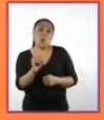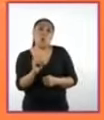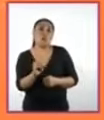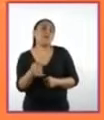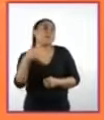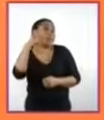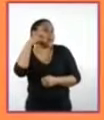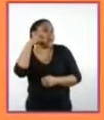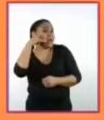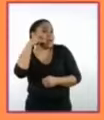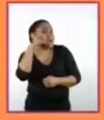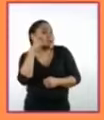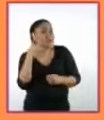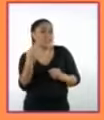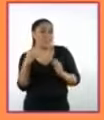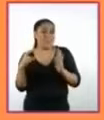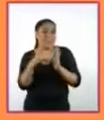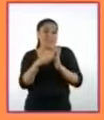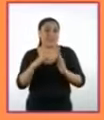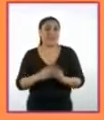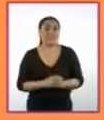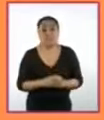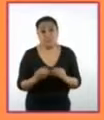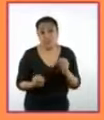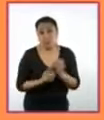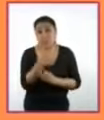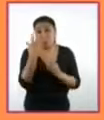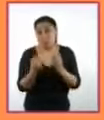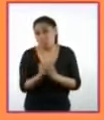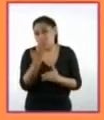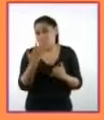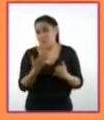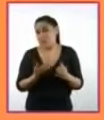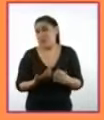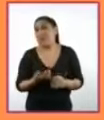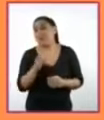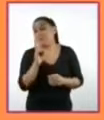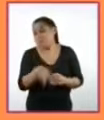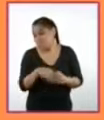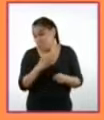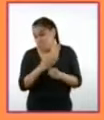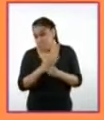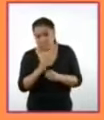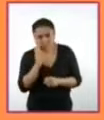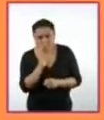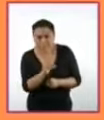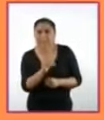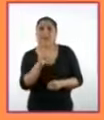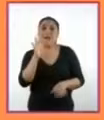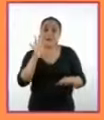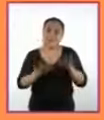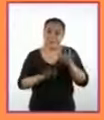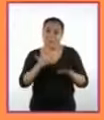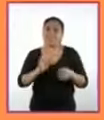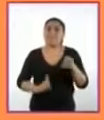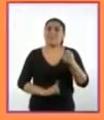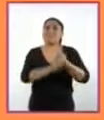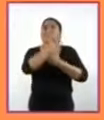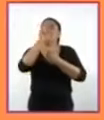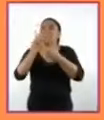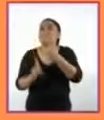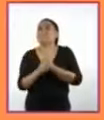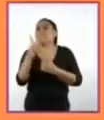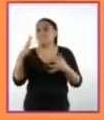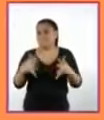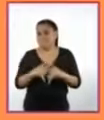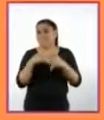un teléfono celular. La innovación de la técnica se observa también cuando ocurren conflictos bélicos.